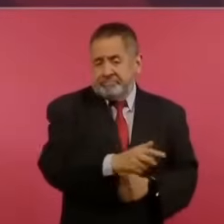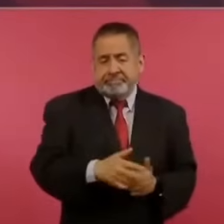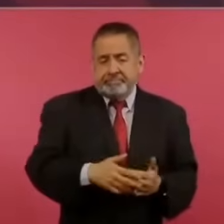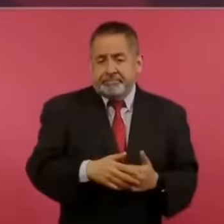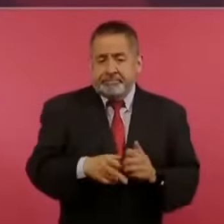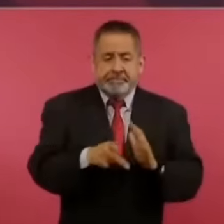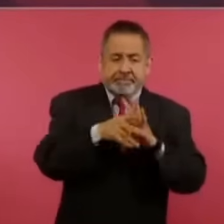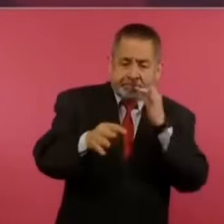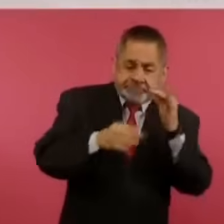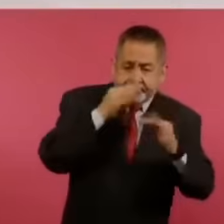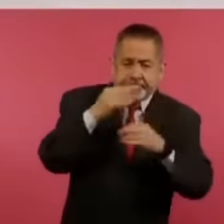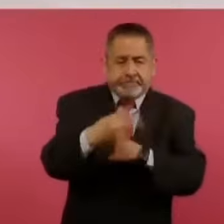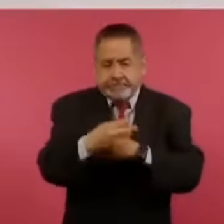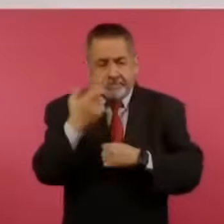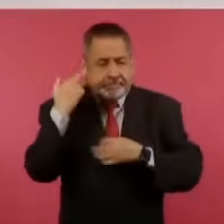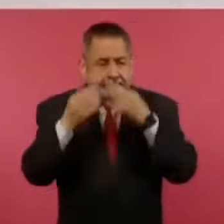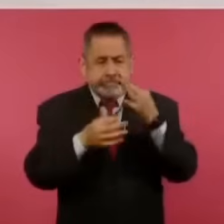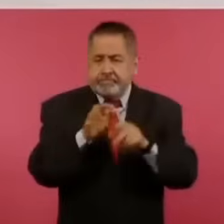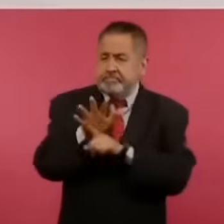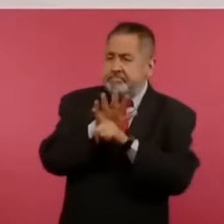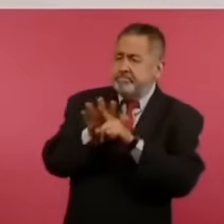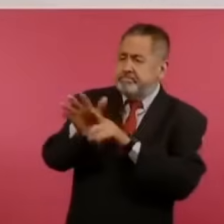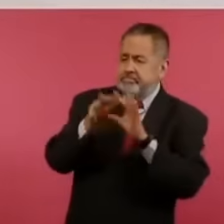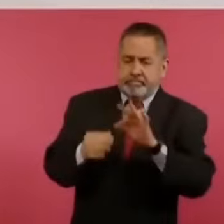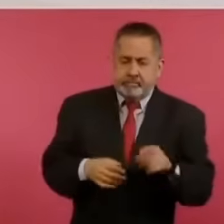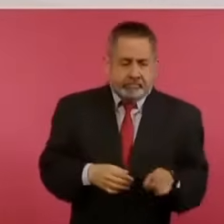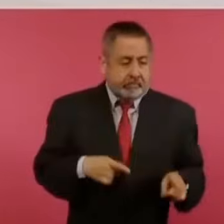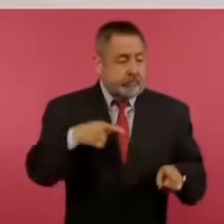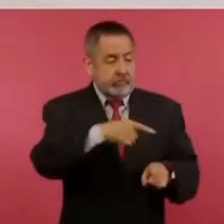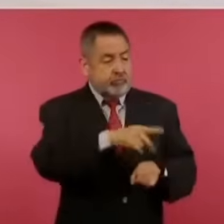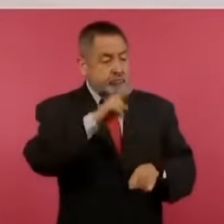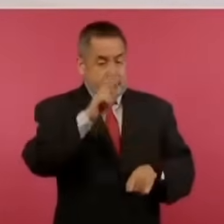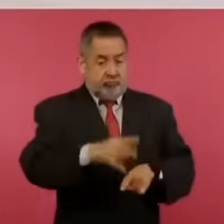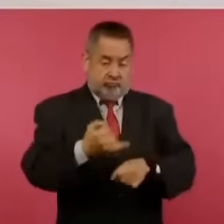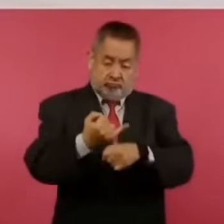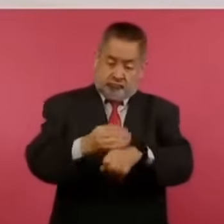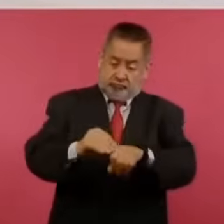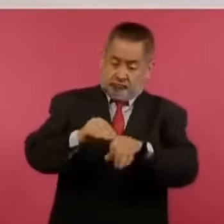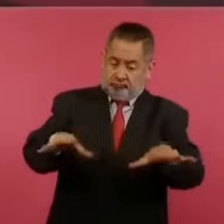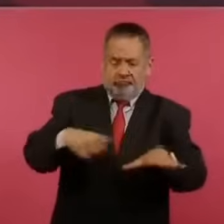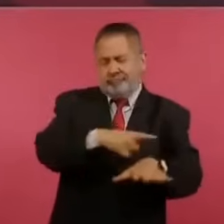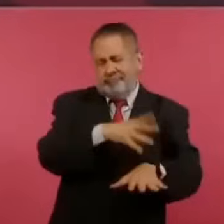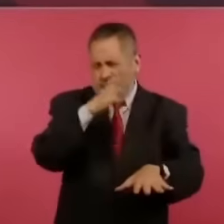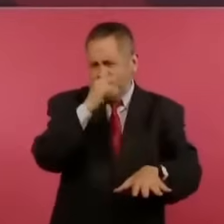de manipulación, porque me cuesta decir, de información.